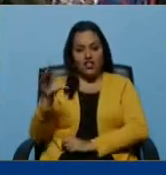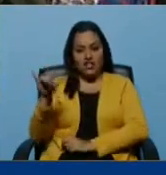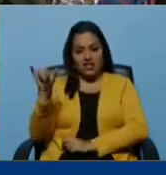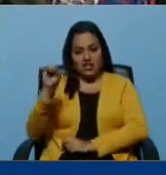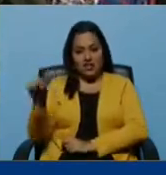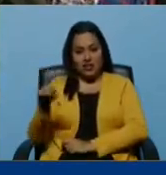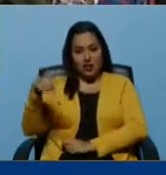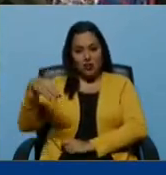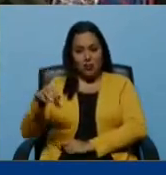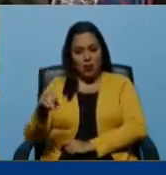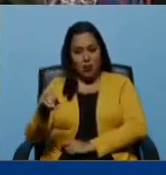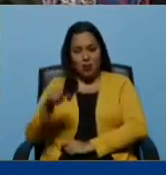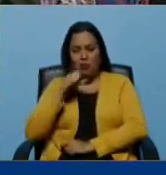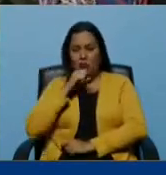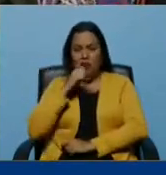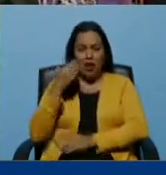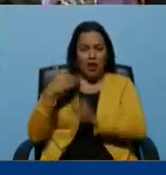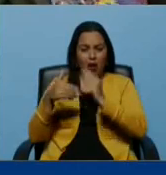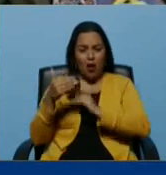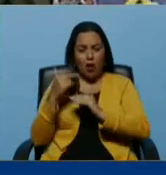salga.